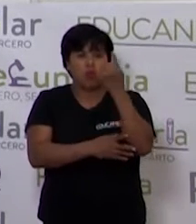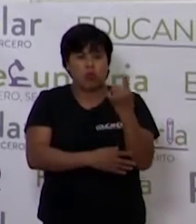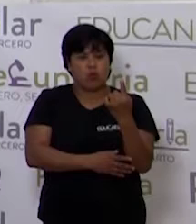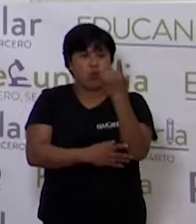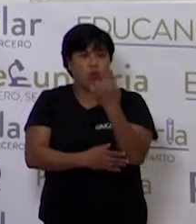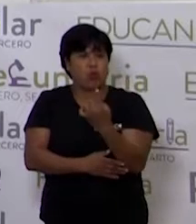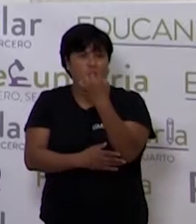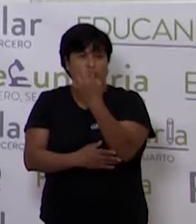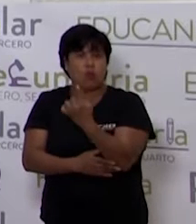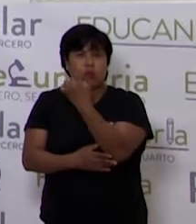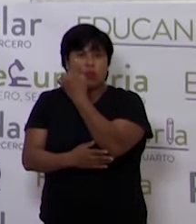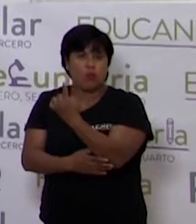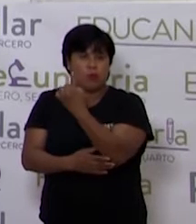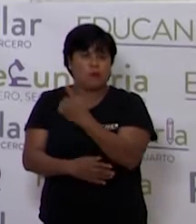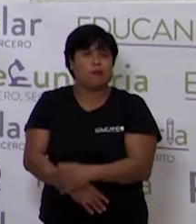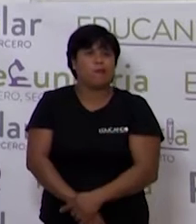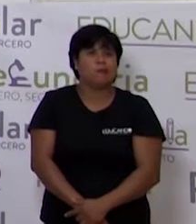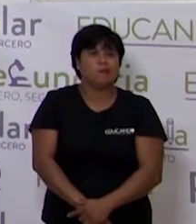1.